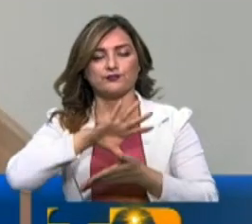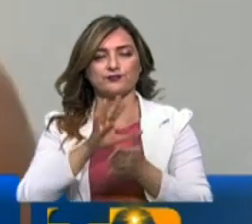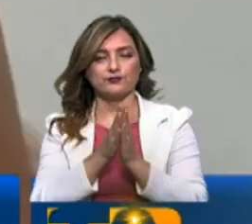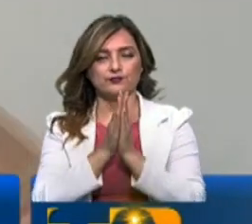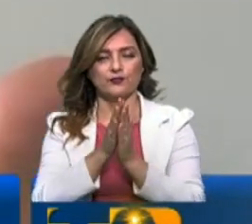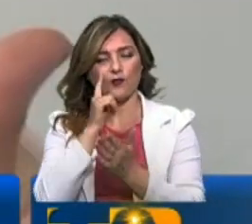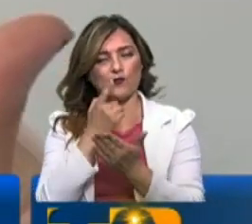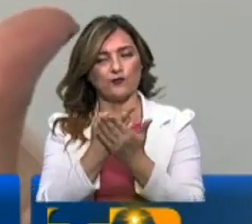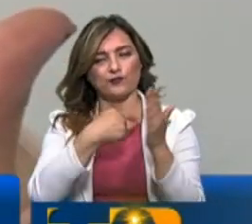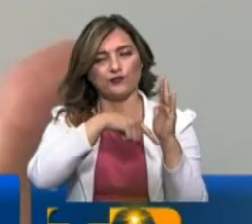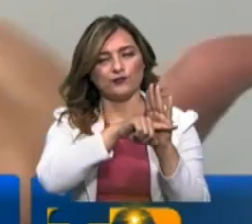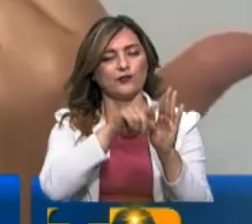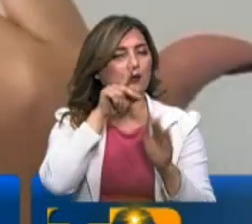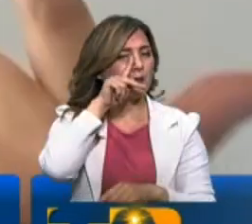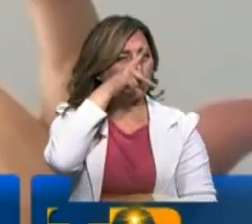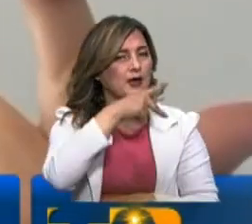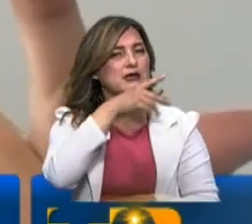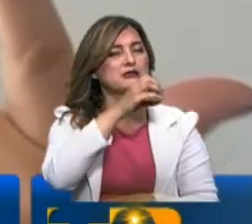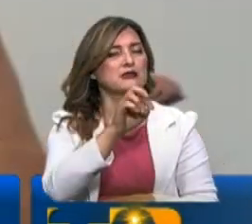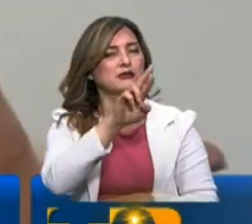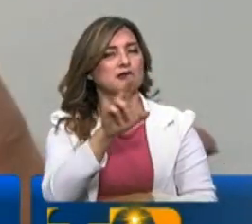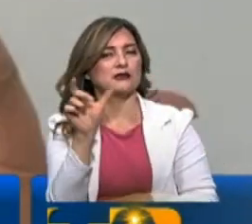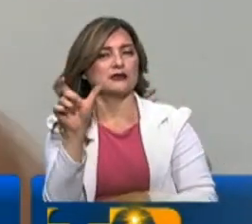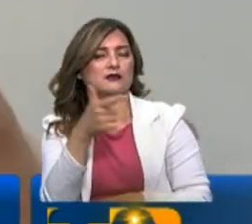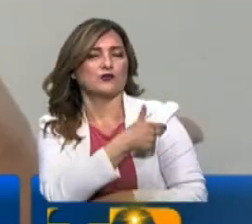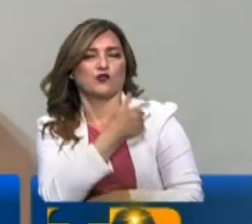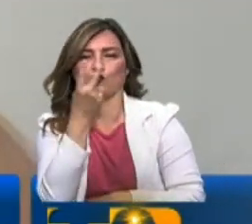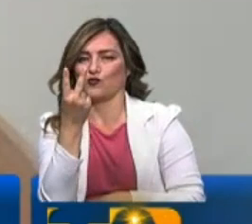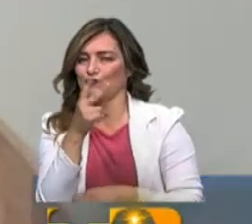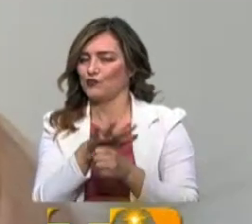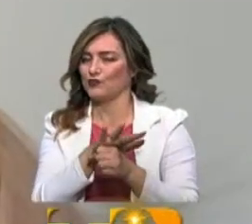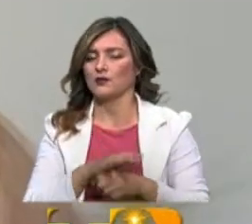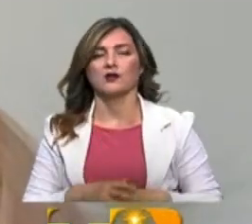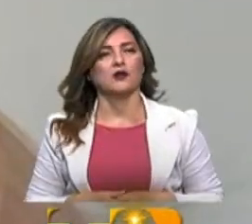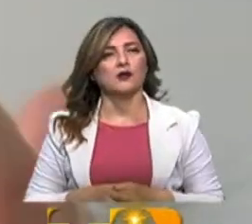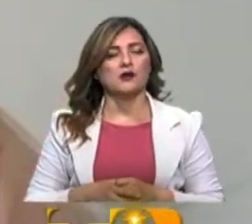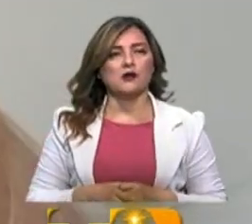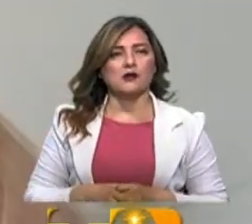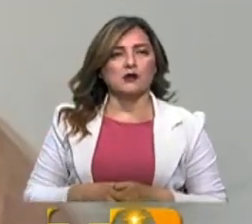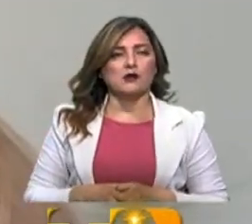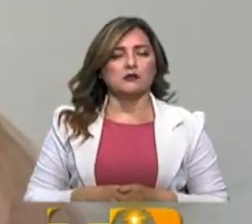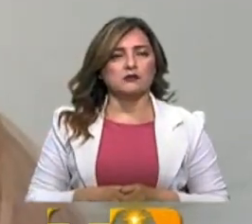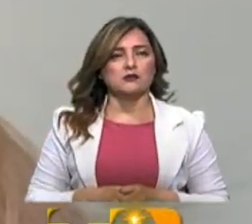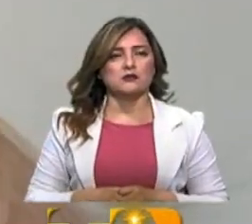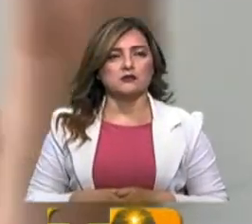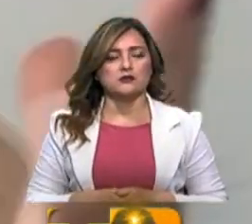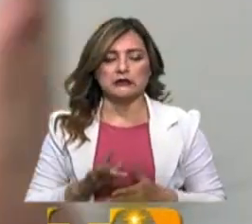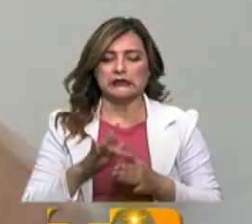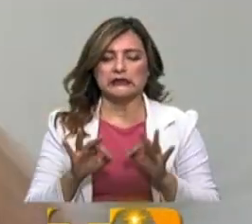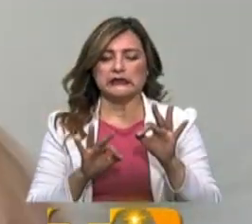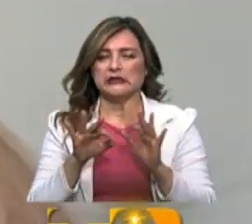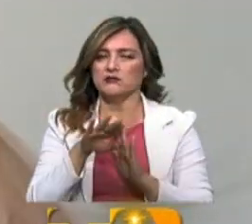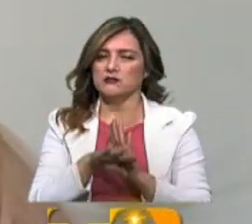pedir prueba negativa de PCR, así como el carnet completo de vacunación, para poder aminorar la escalada